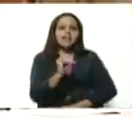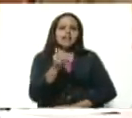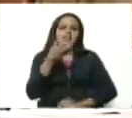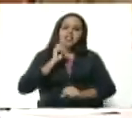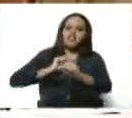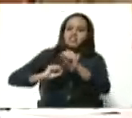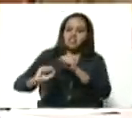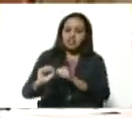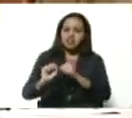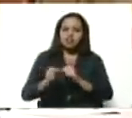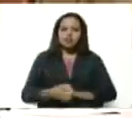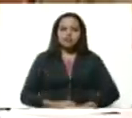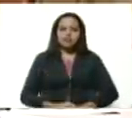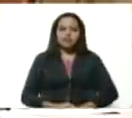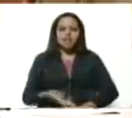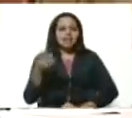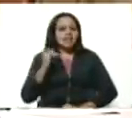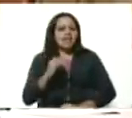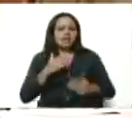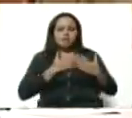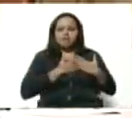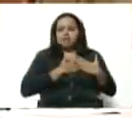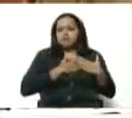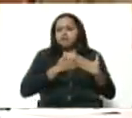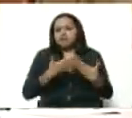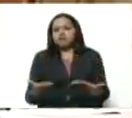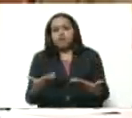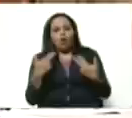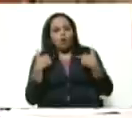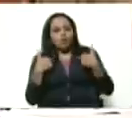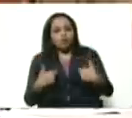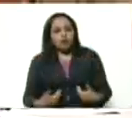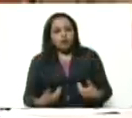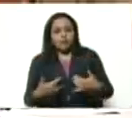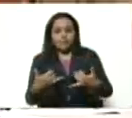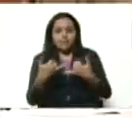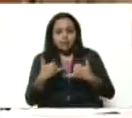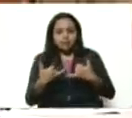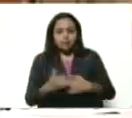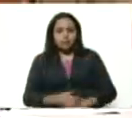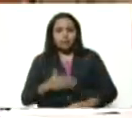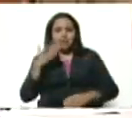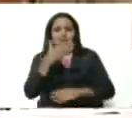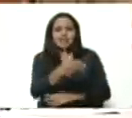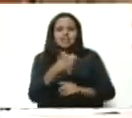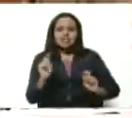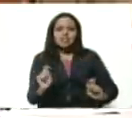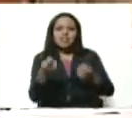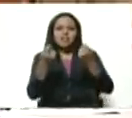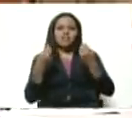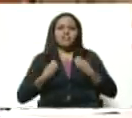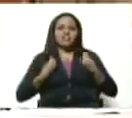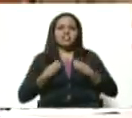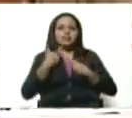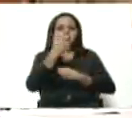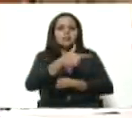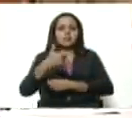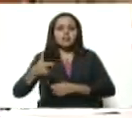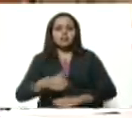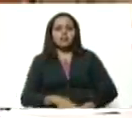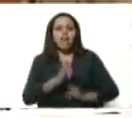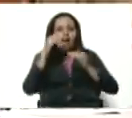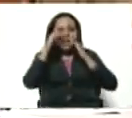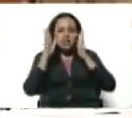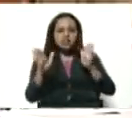y desprendiéndose humanamente de sí mismo para ir a salvar la vida del prójimo para ir a